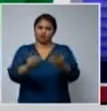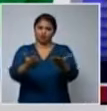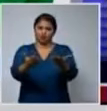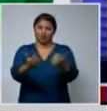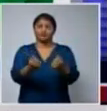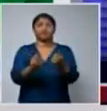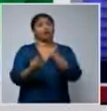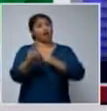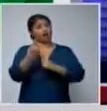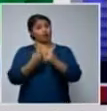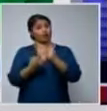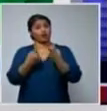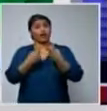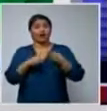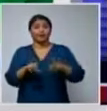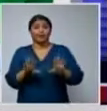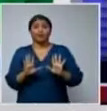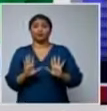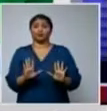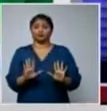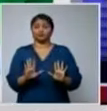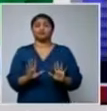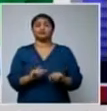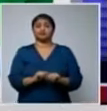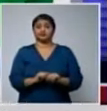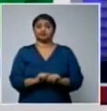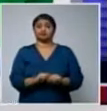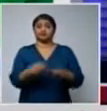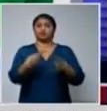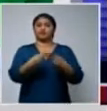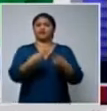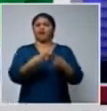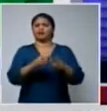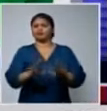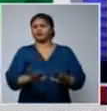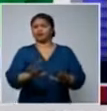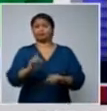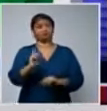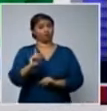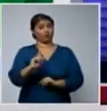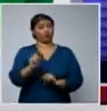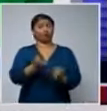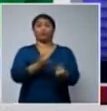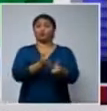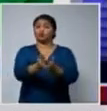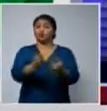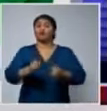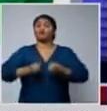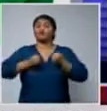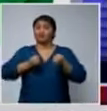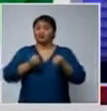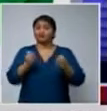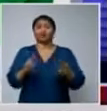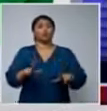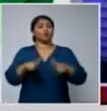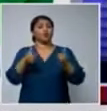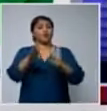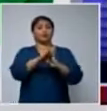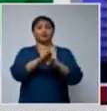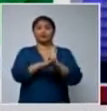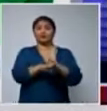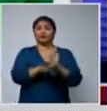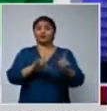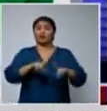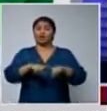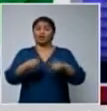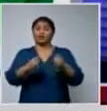pero ni en lo más mínimo descuidar las medidas, porque la alta contagiosidad de este virus, el hecho